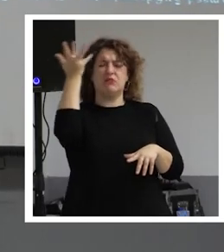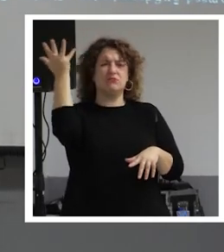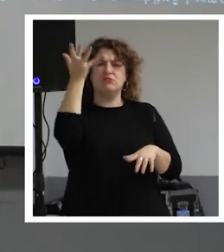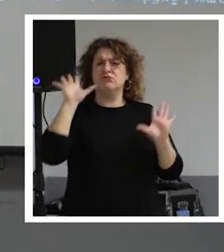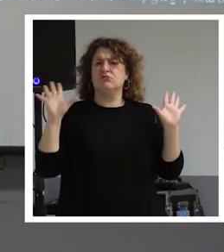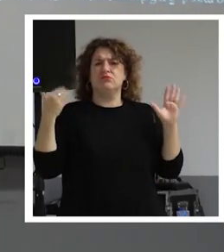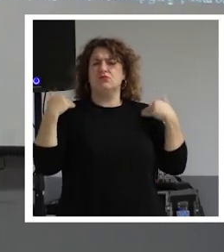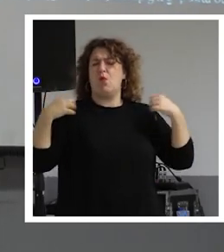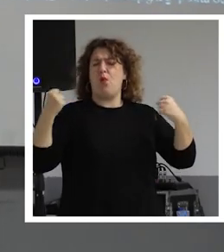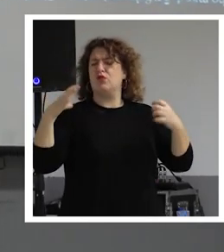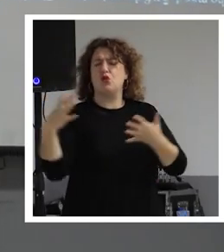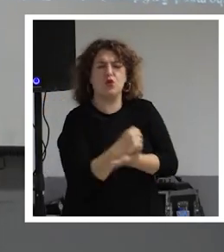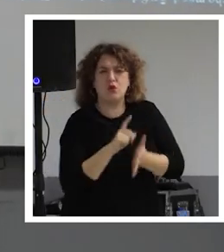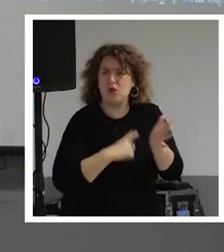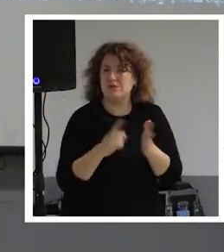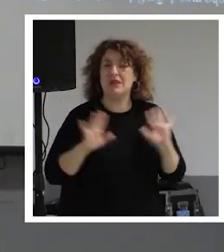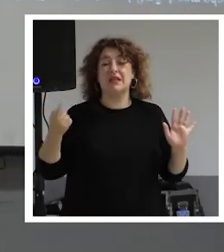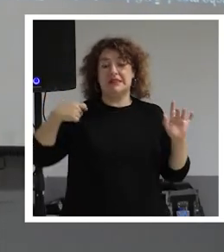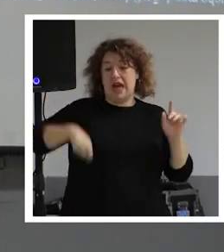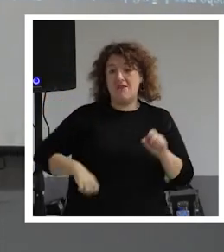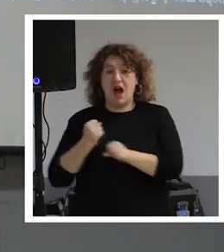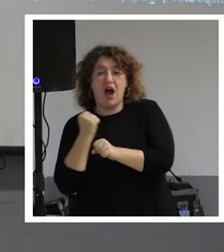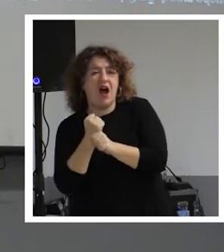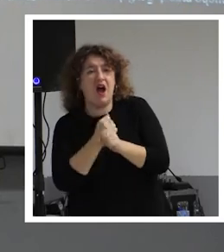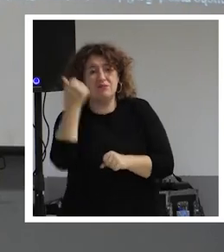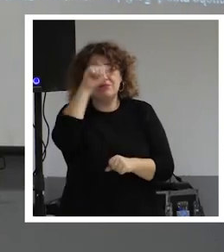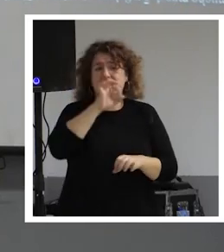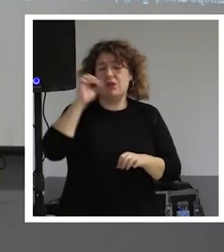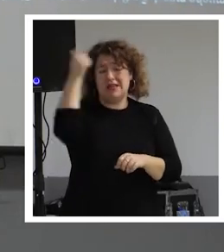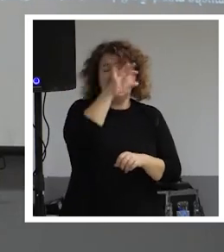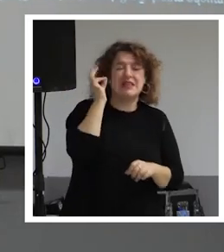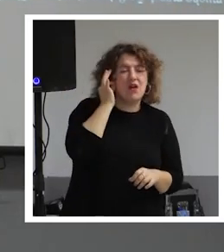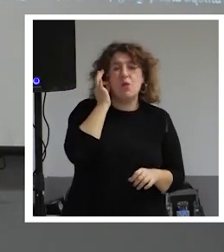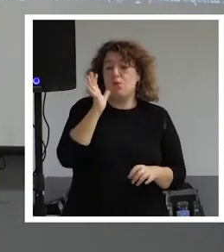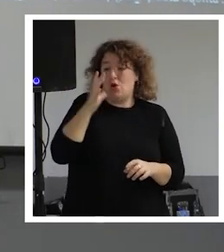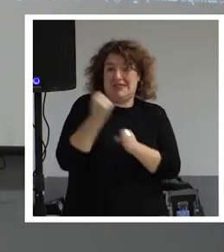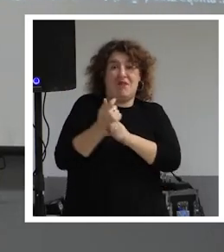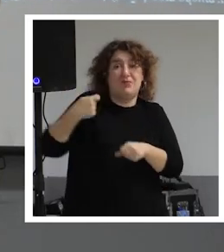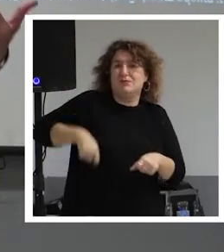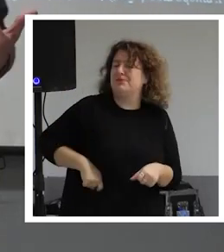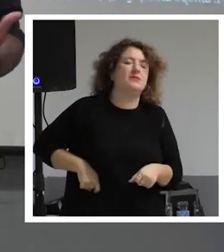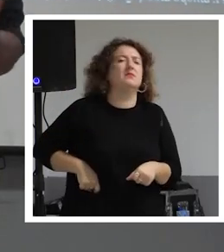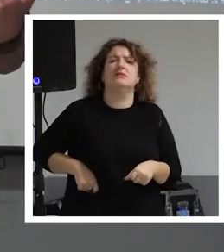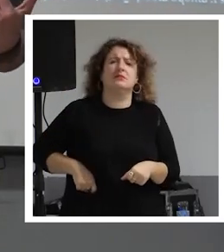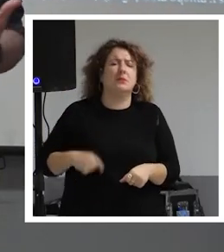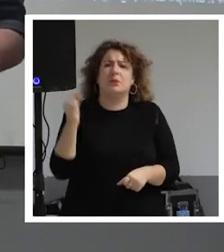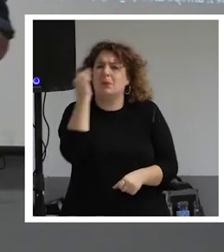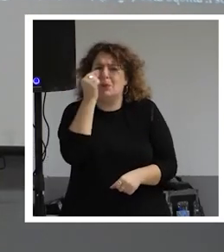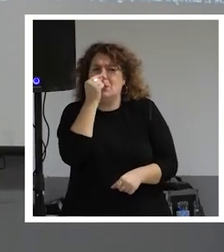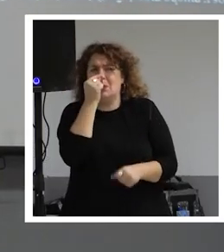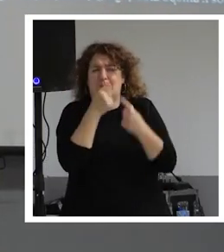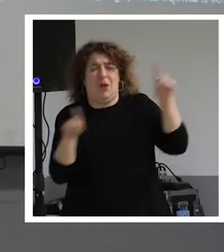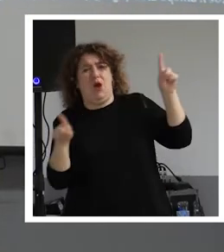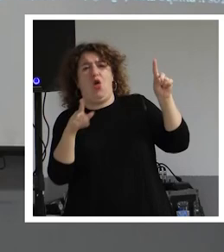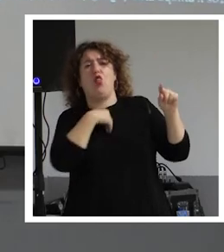de cuestionamiento porque era un país con una percepción de injusticia brutal la percepción de que había una élite que concentraba todo la